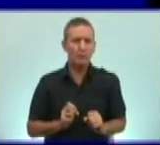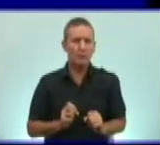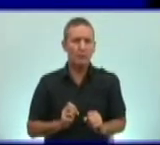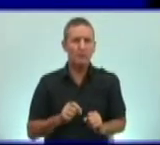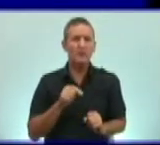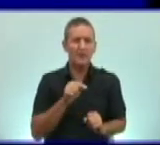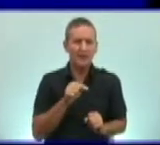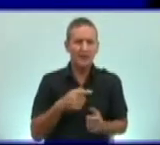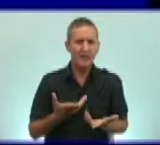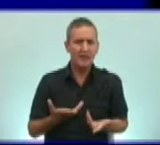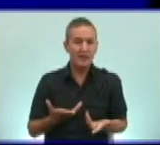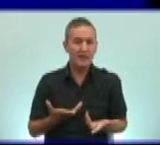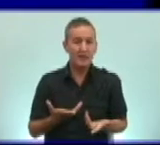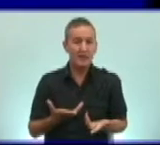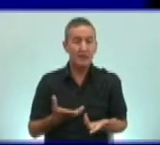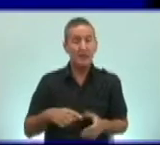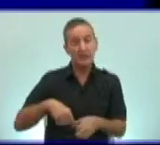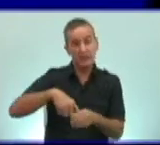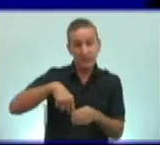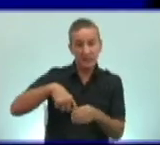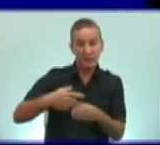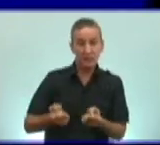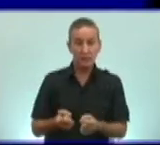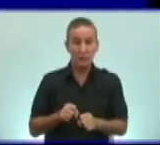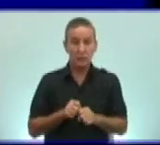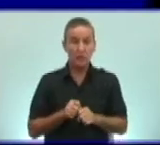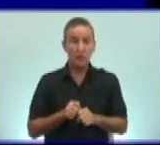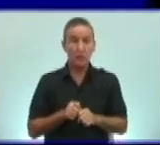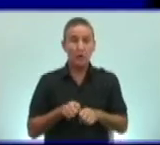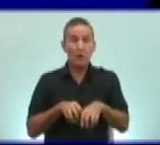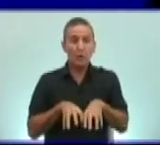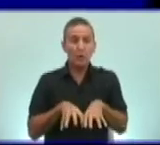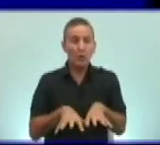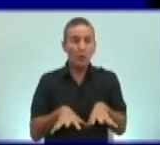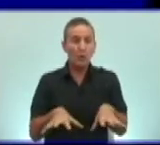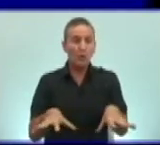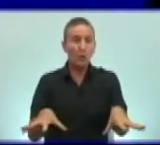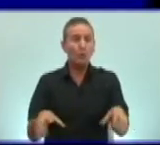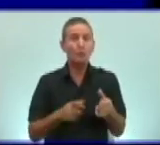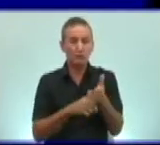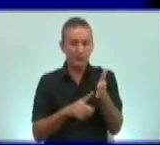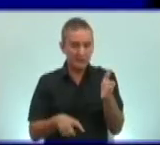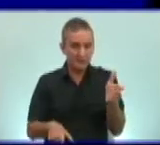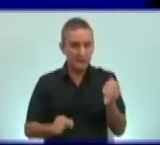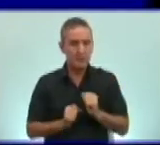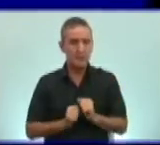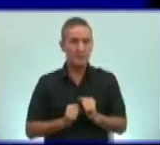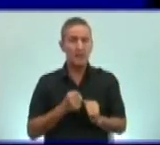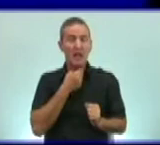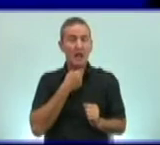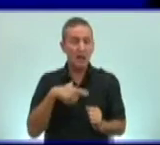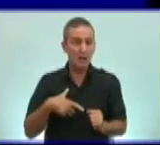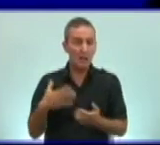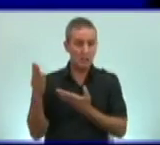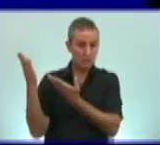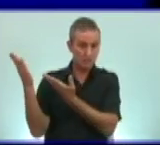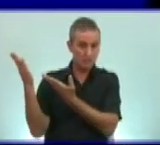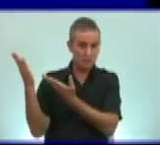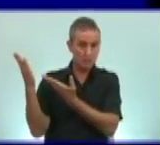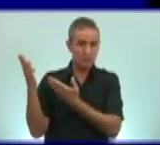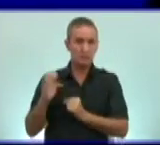este caso, estas disoluciones conducir la corriente eléctrica. Y tenemos aquí los siguientes ejemplos: cloruro de